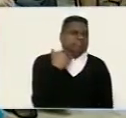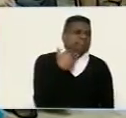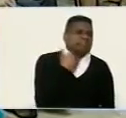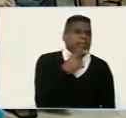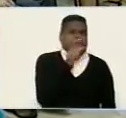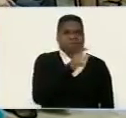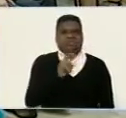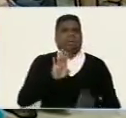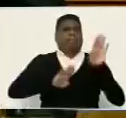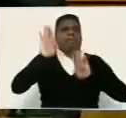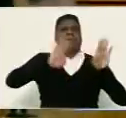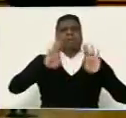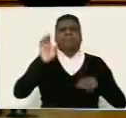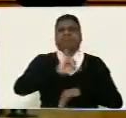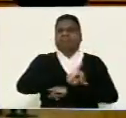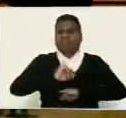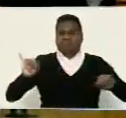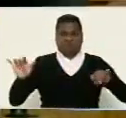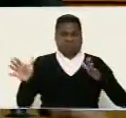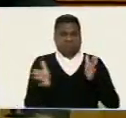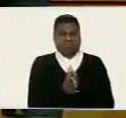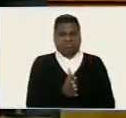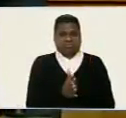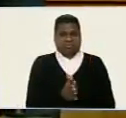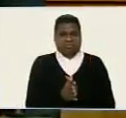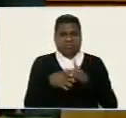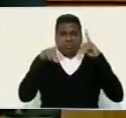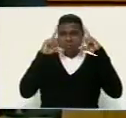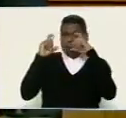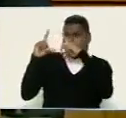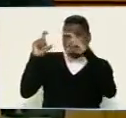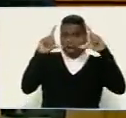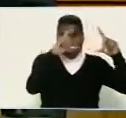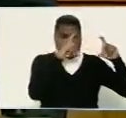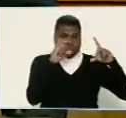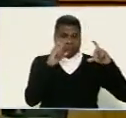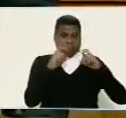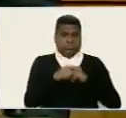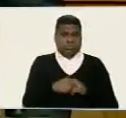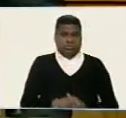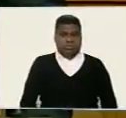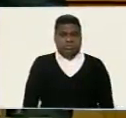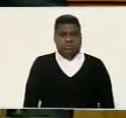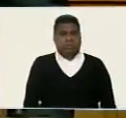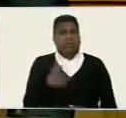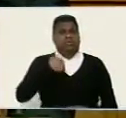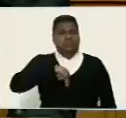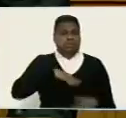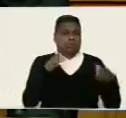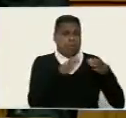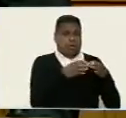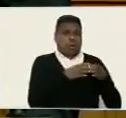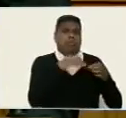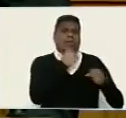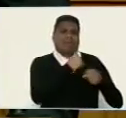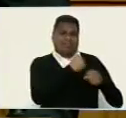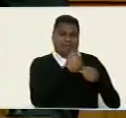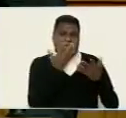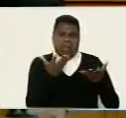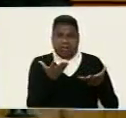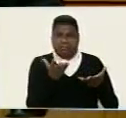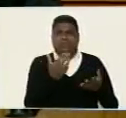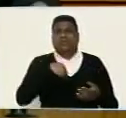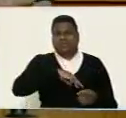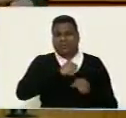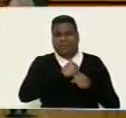sesionamos la camarita. Nosotros nos vamos a reunir, pero para trabajar.